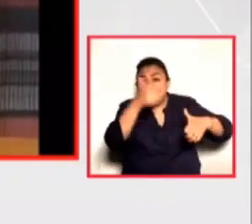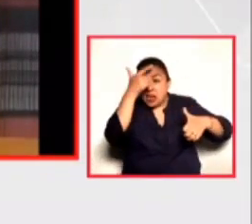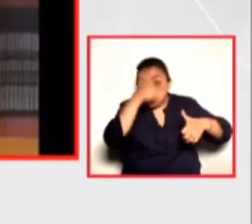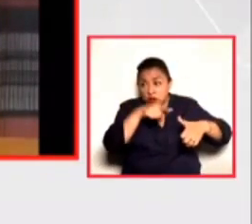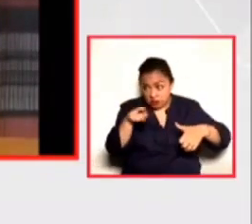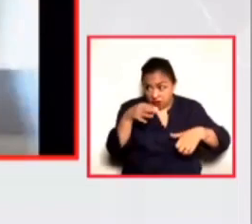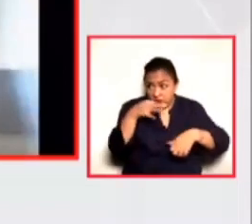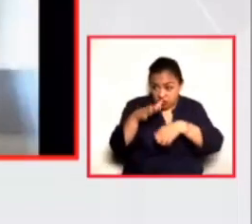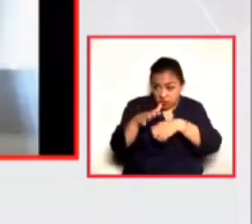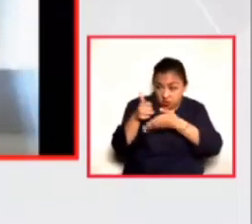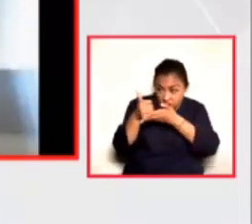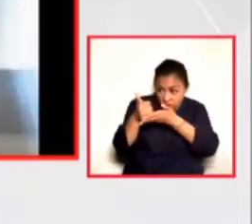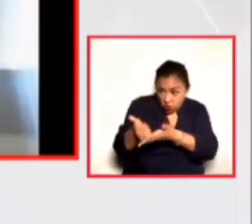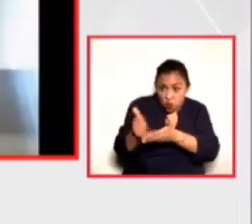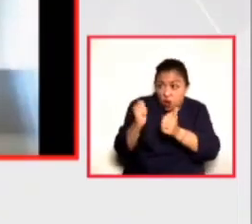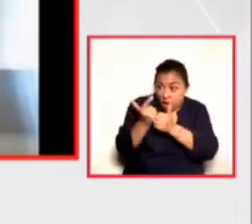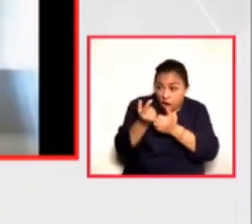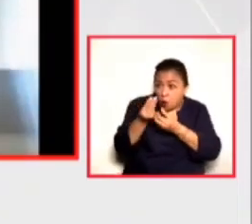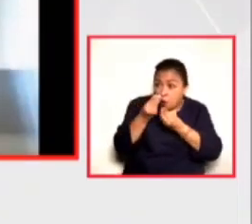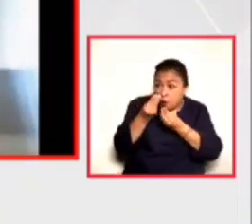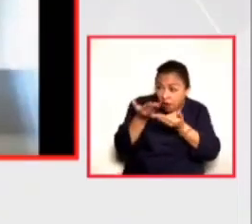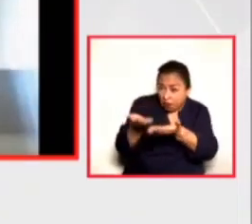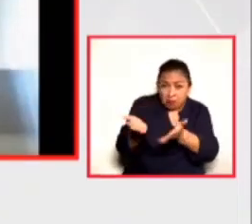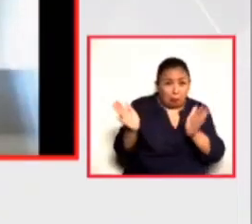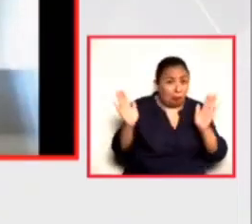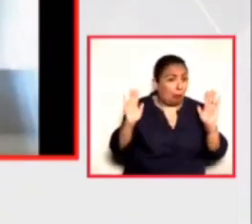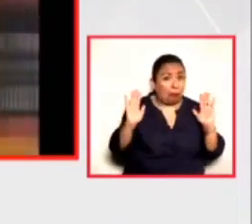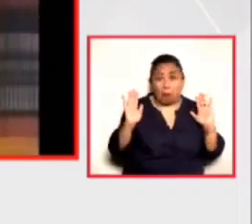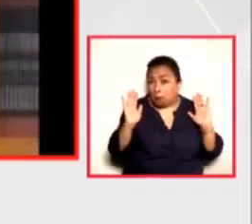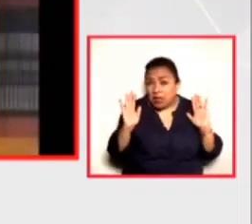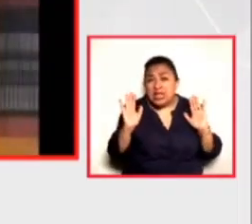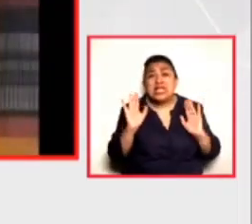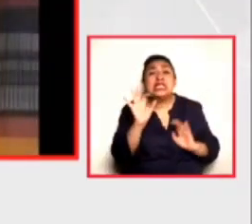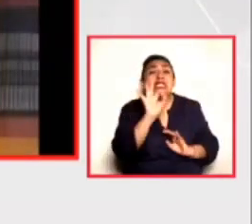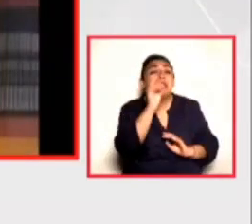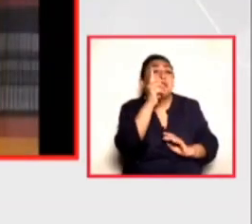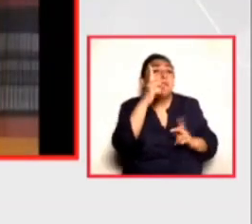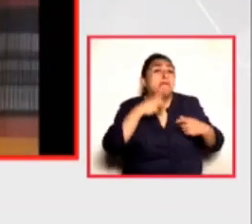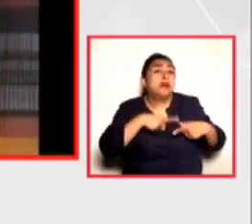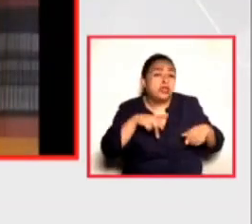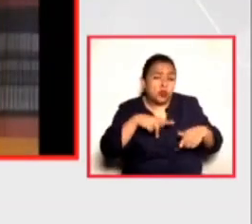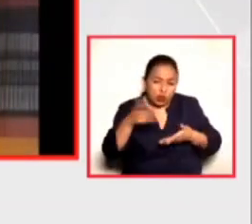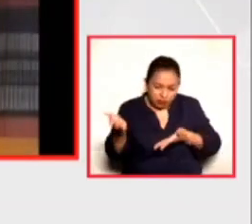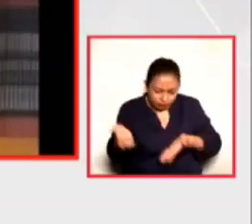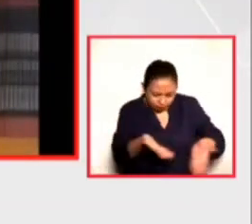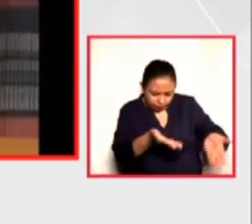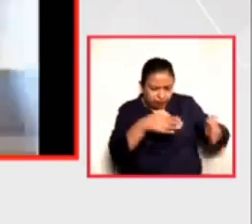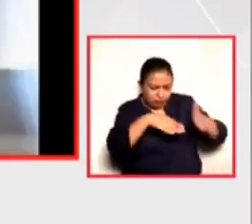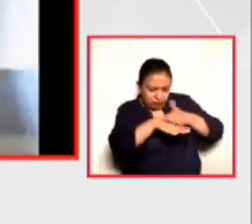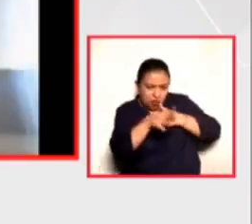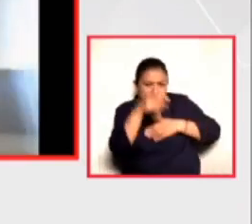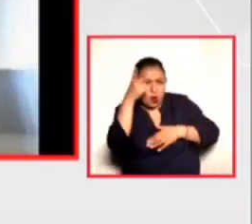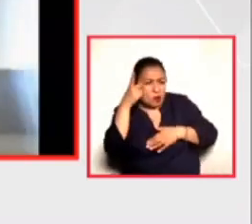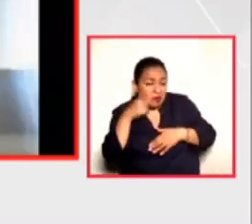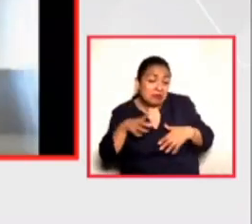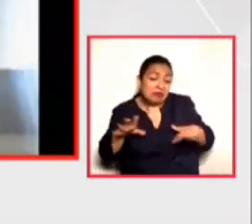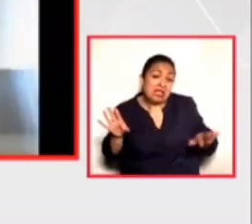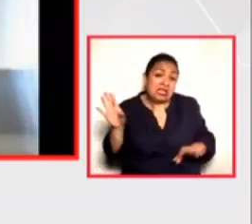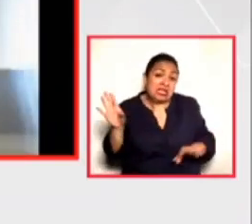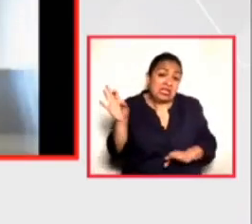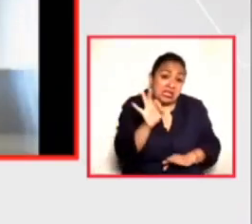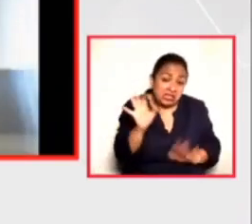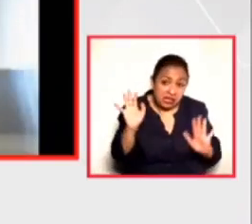un taco. Probablemente alguien te va a dar ahí un lugar donde quedarte a dormir. Es decir, de la